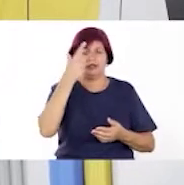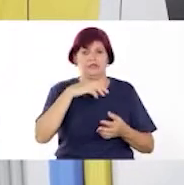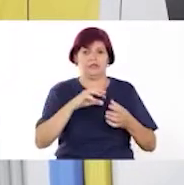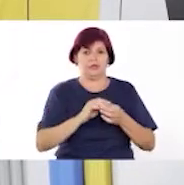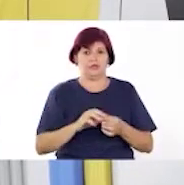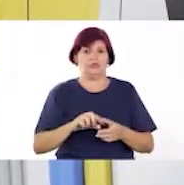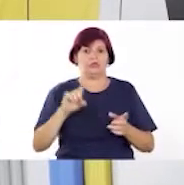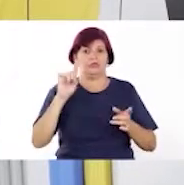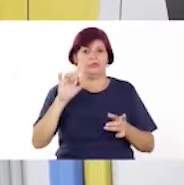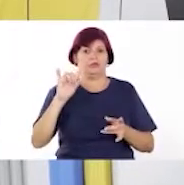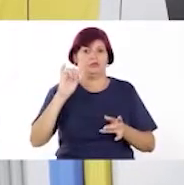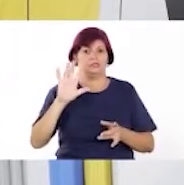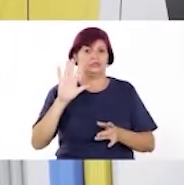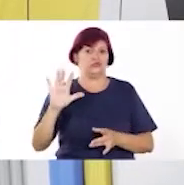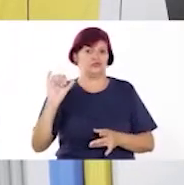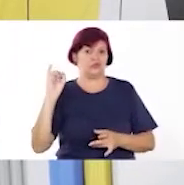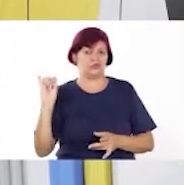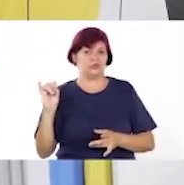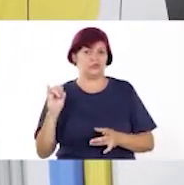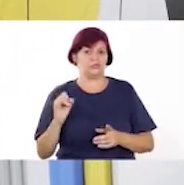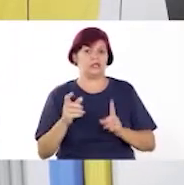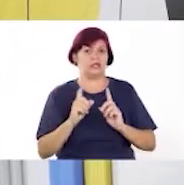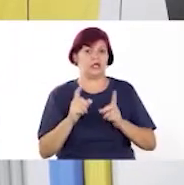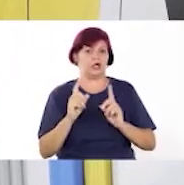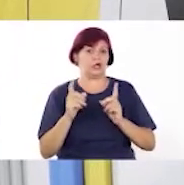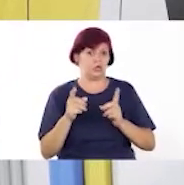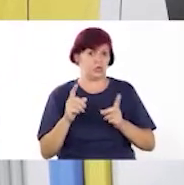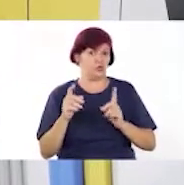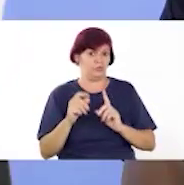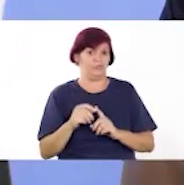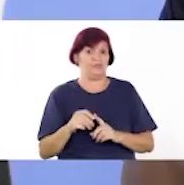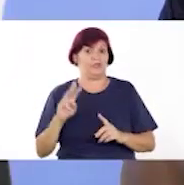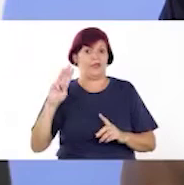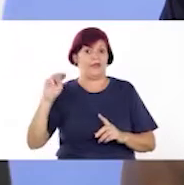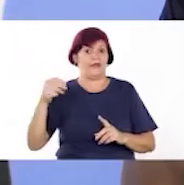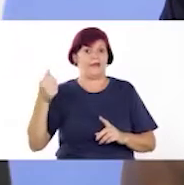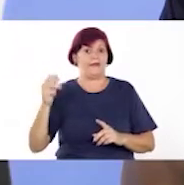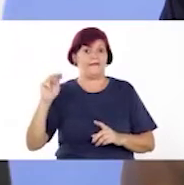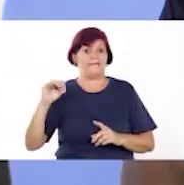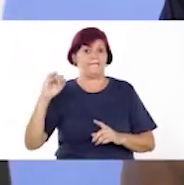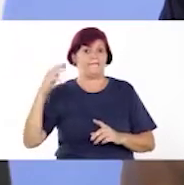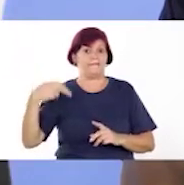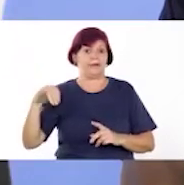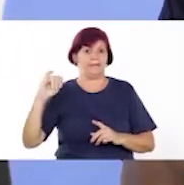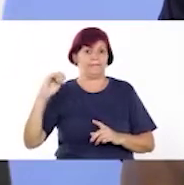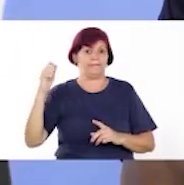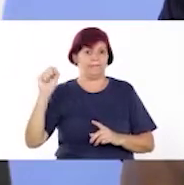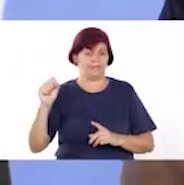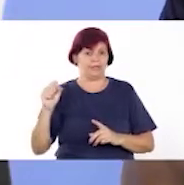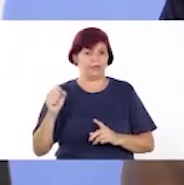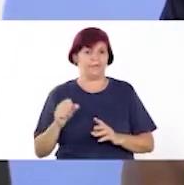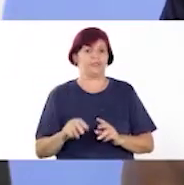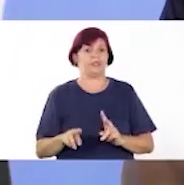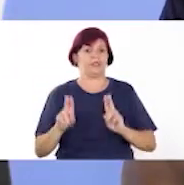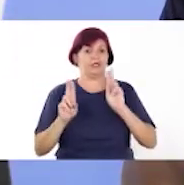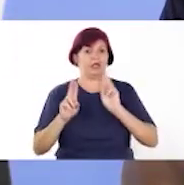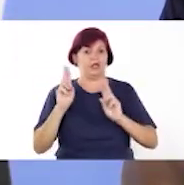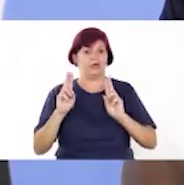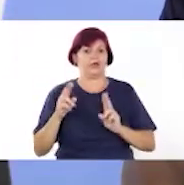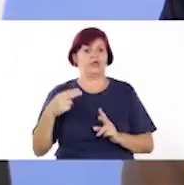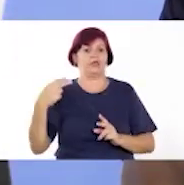de México, el 30 de agosto de 1956, la reunión de Altos de Mompié, el 3 de mayo